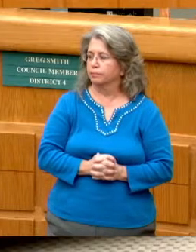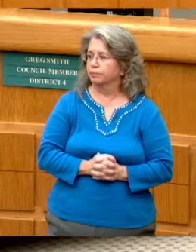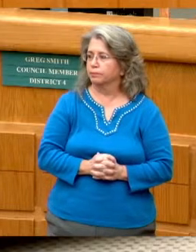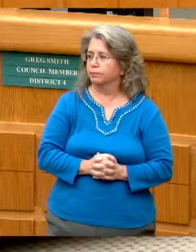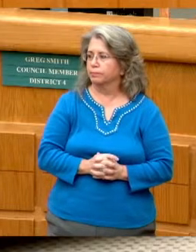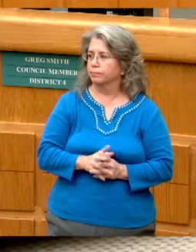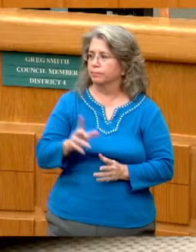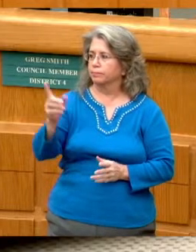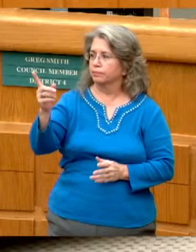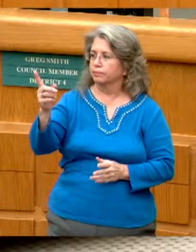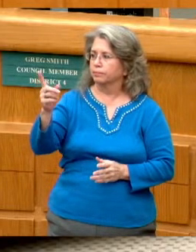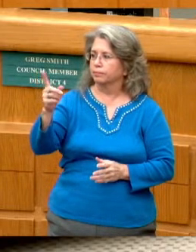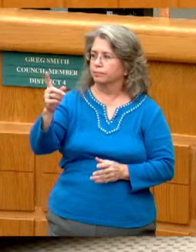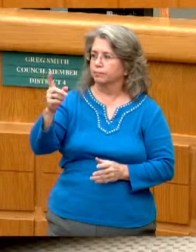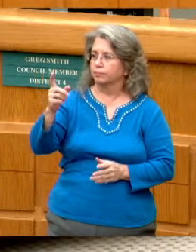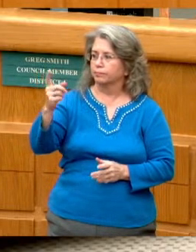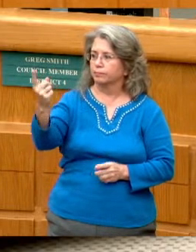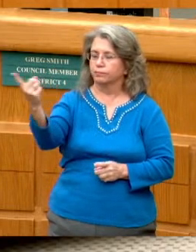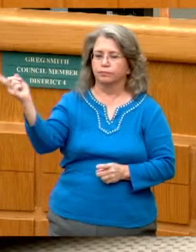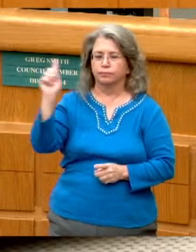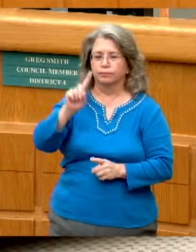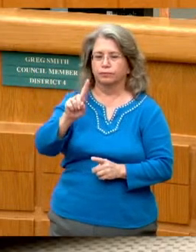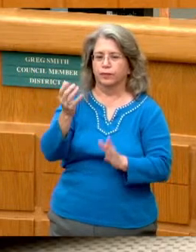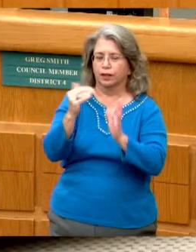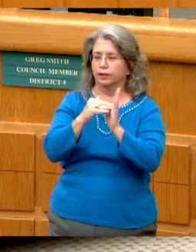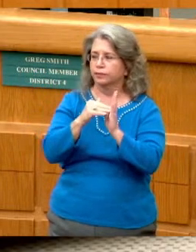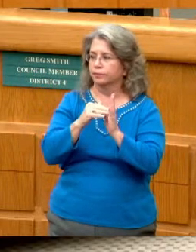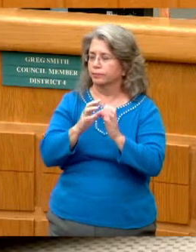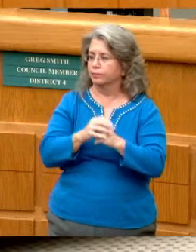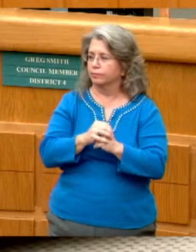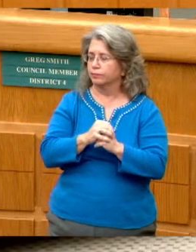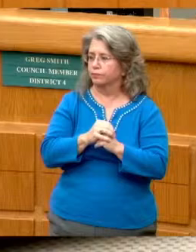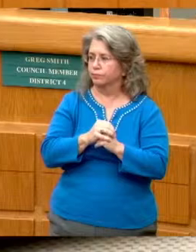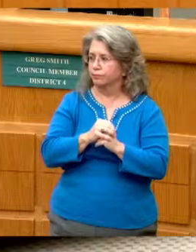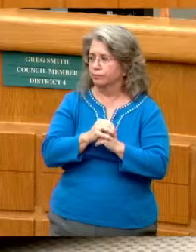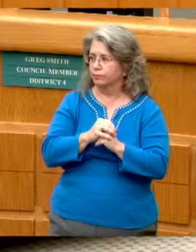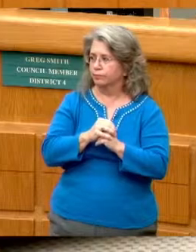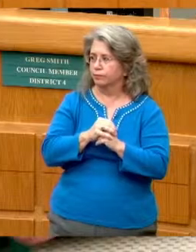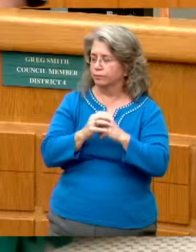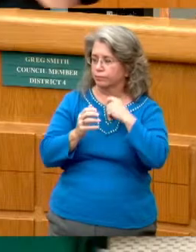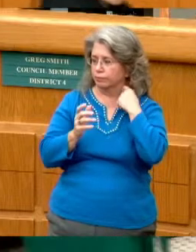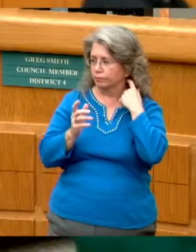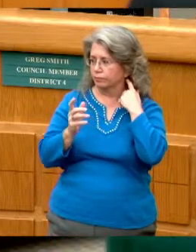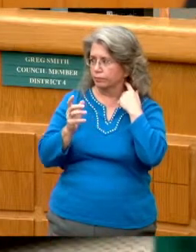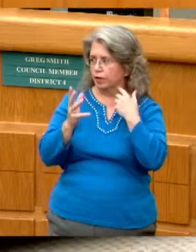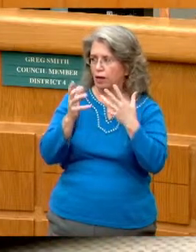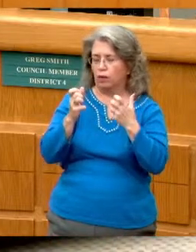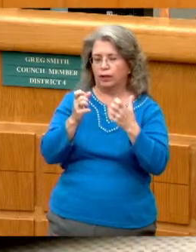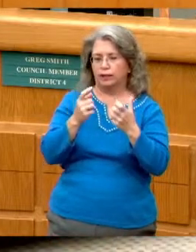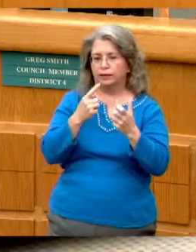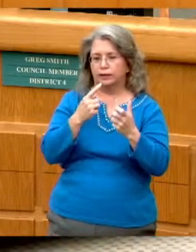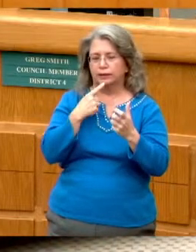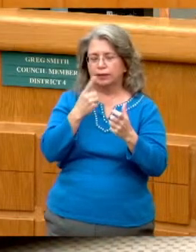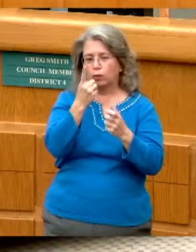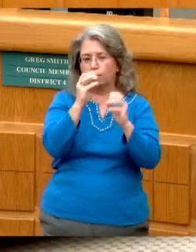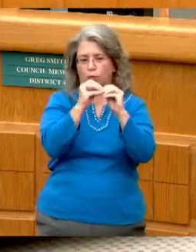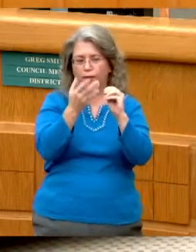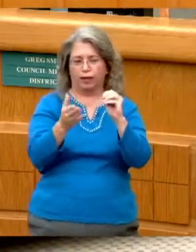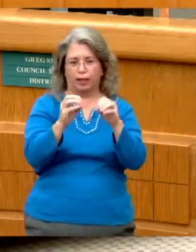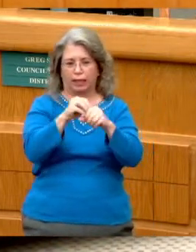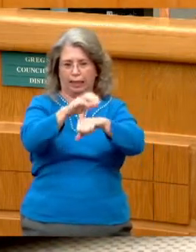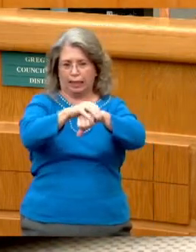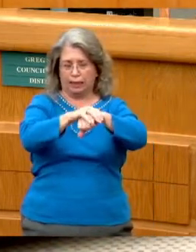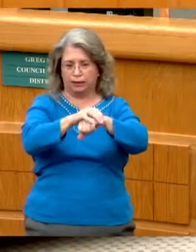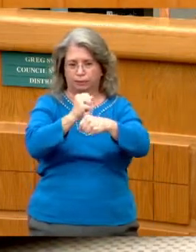I think is that. I'm going to cover just one element in English so that the media can make sure they carry it. Just as a